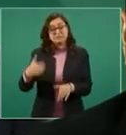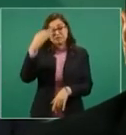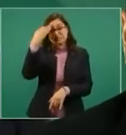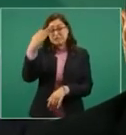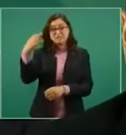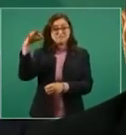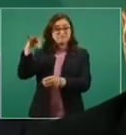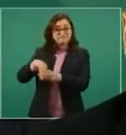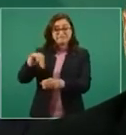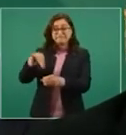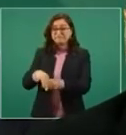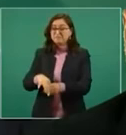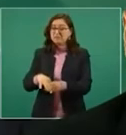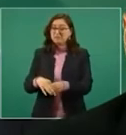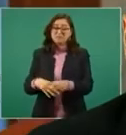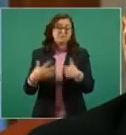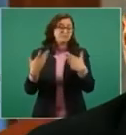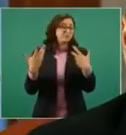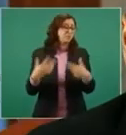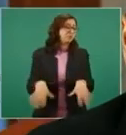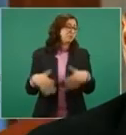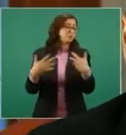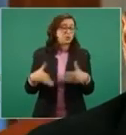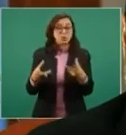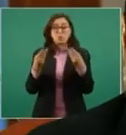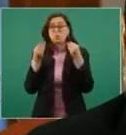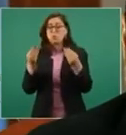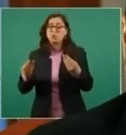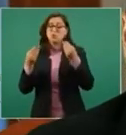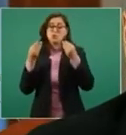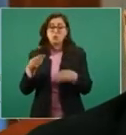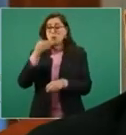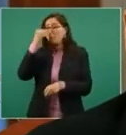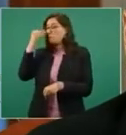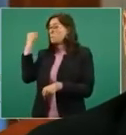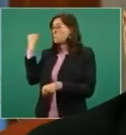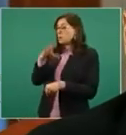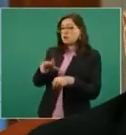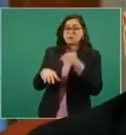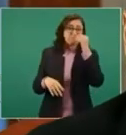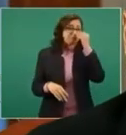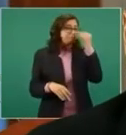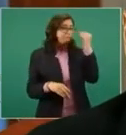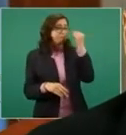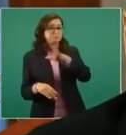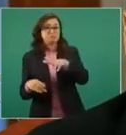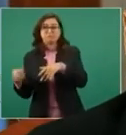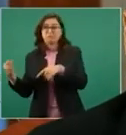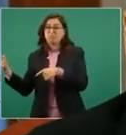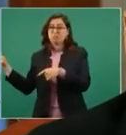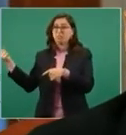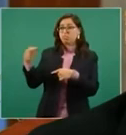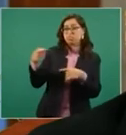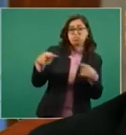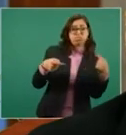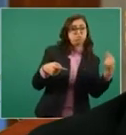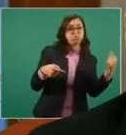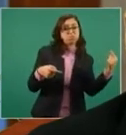de Diputados. Bajo las siglas de ese partido político es son las que Félix Salgado Macedonio quiere ser gobernador de